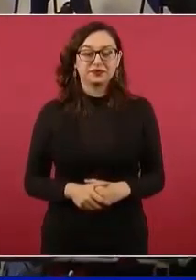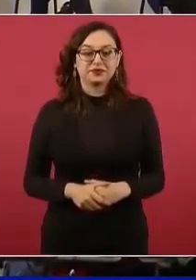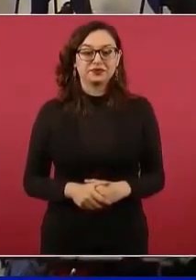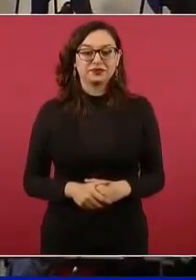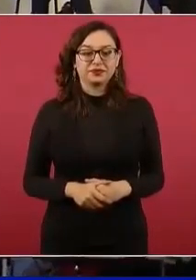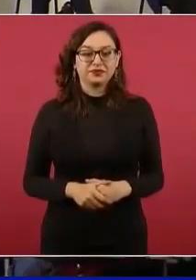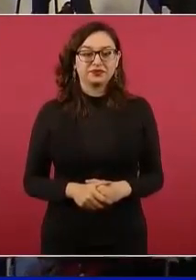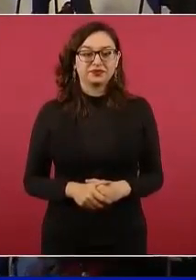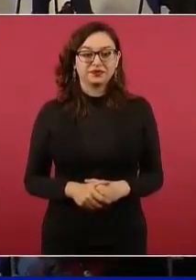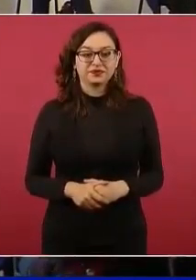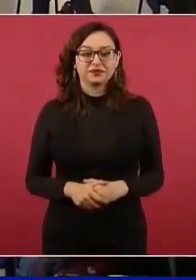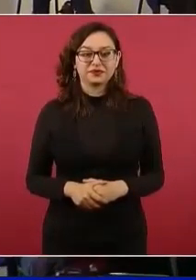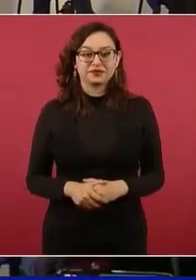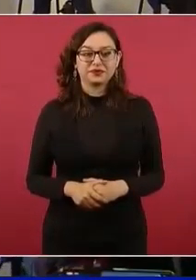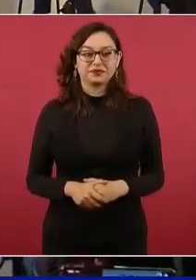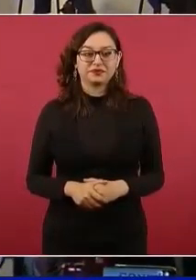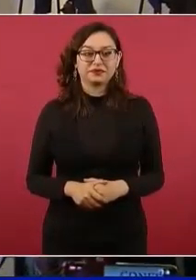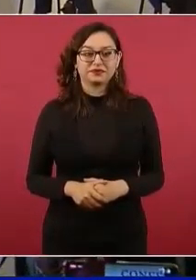Bueno,